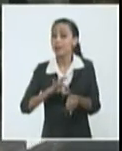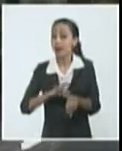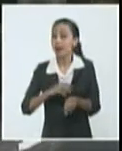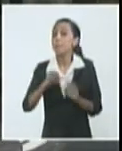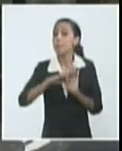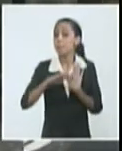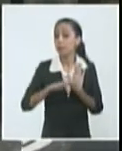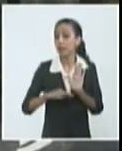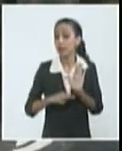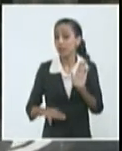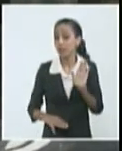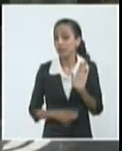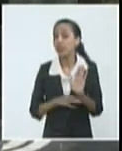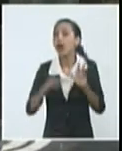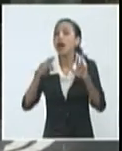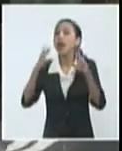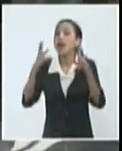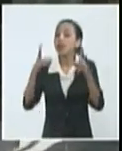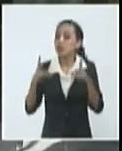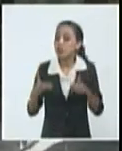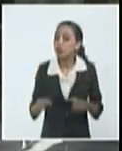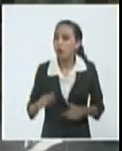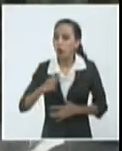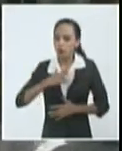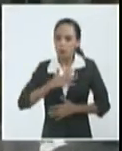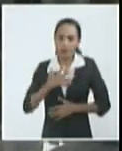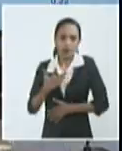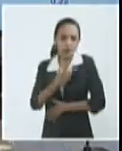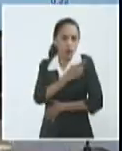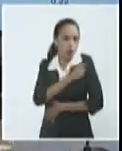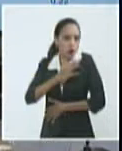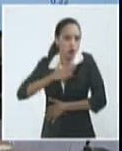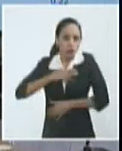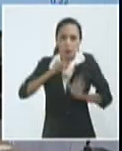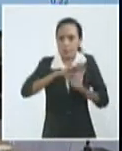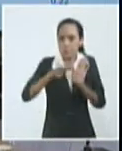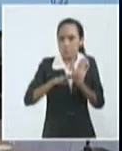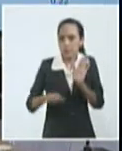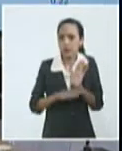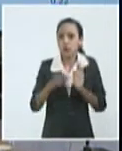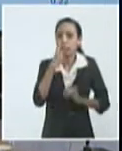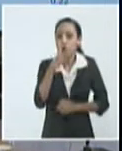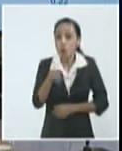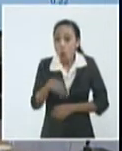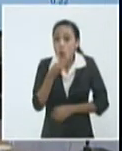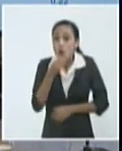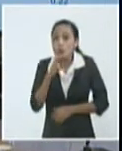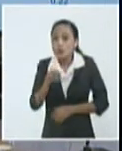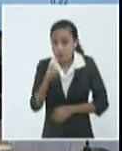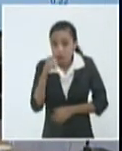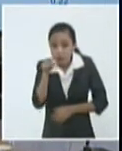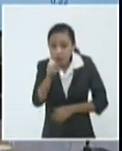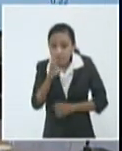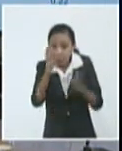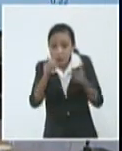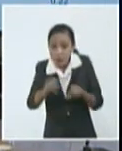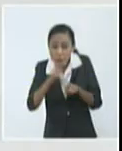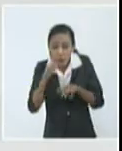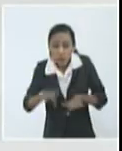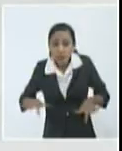aplicadas y con los resultados de nuestras vacunas y de nuestros protocolos, hoy podríamos decir, si nos guiamos por lo que está pasando en el mundo, en las